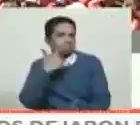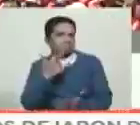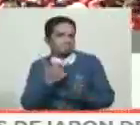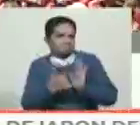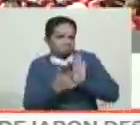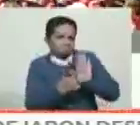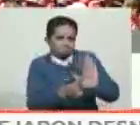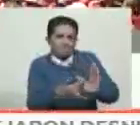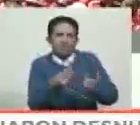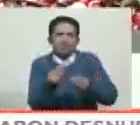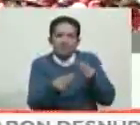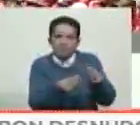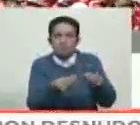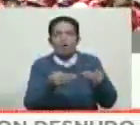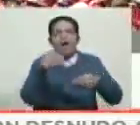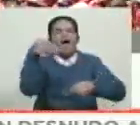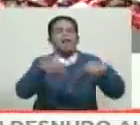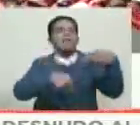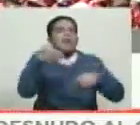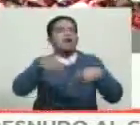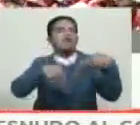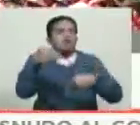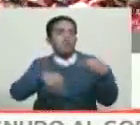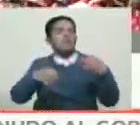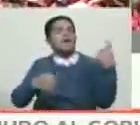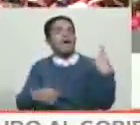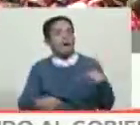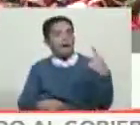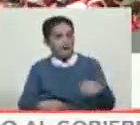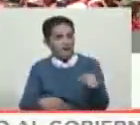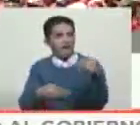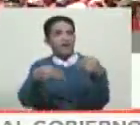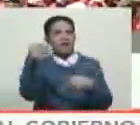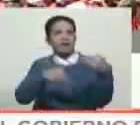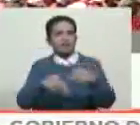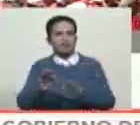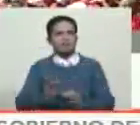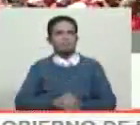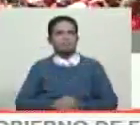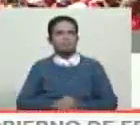en elecciones cada vez que haya elecciones. Ahora,